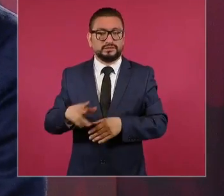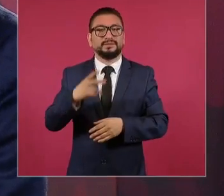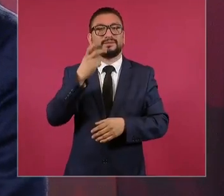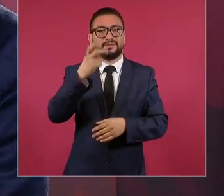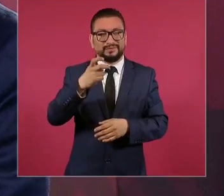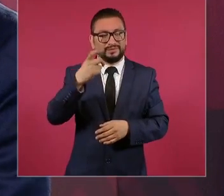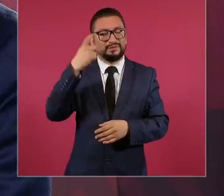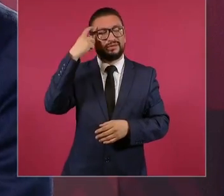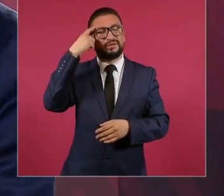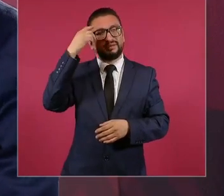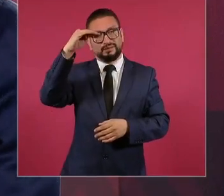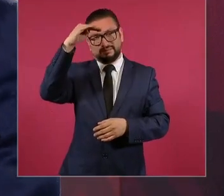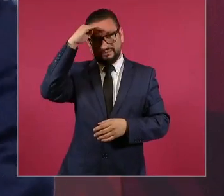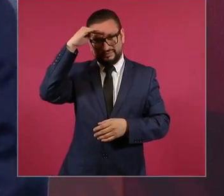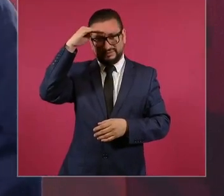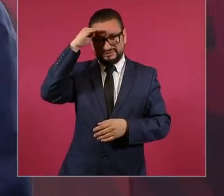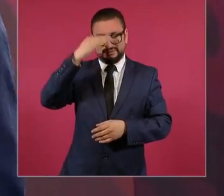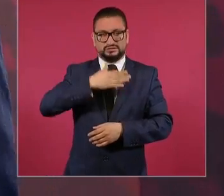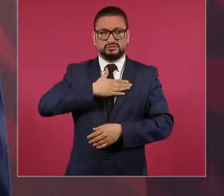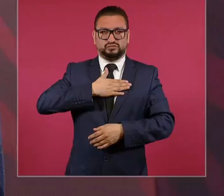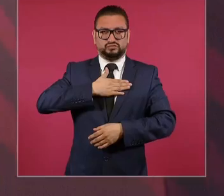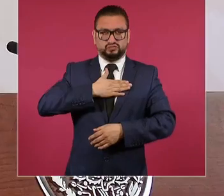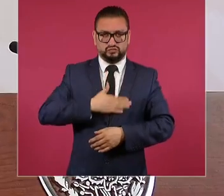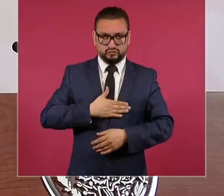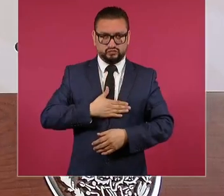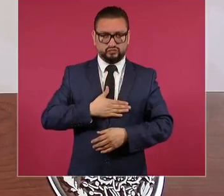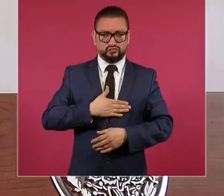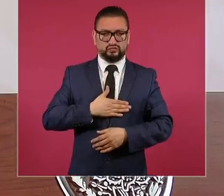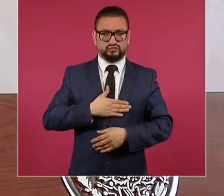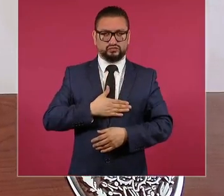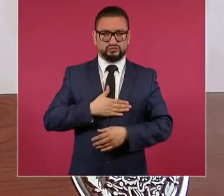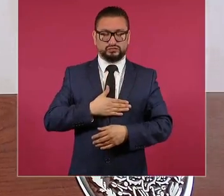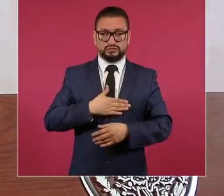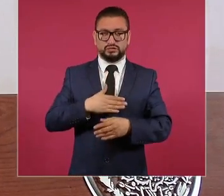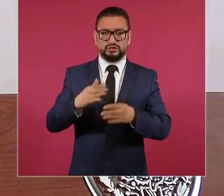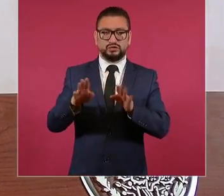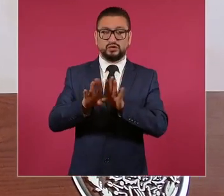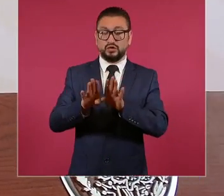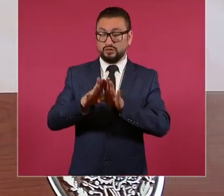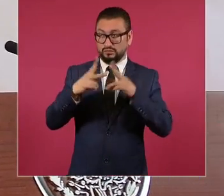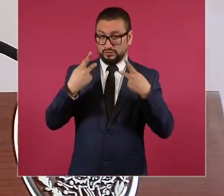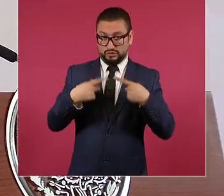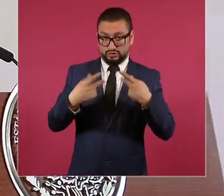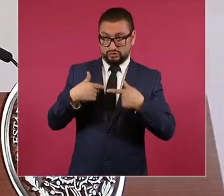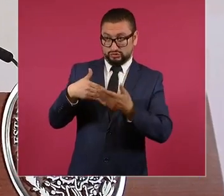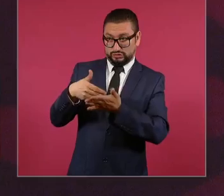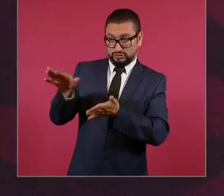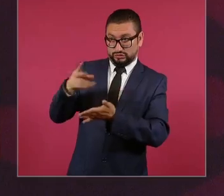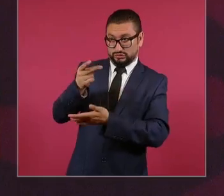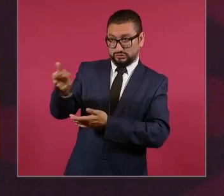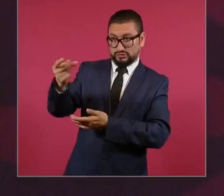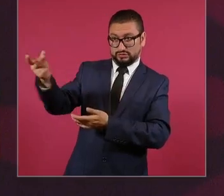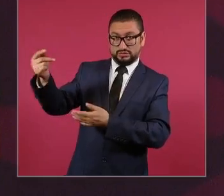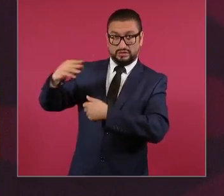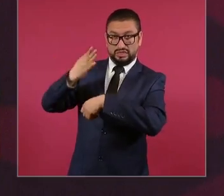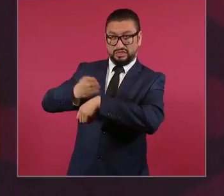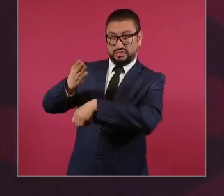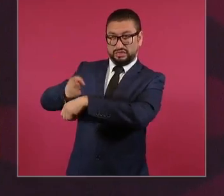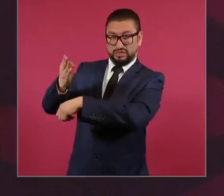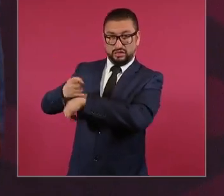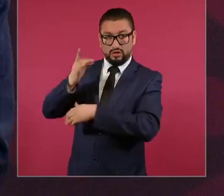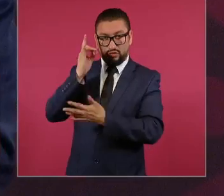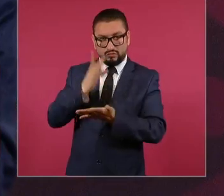que la justicia no sólo es despedir gente, no sólo es castigar.